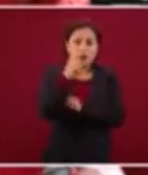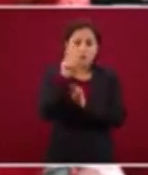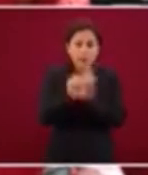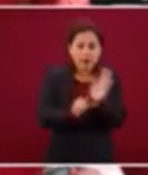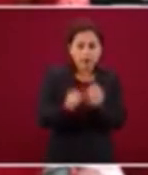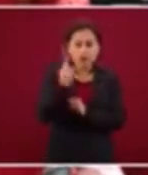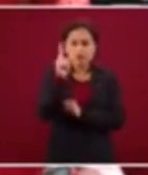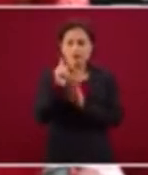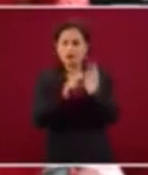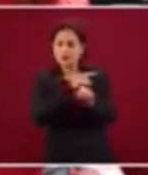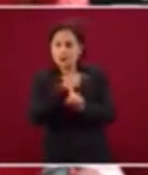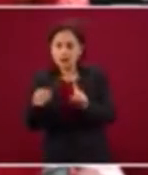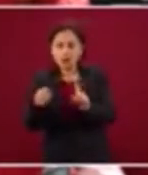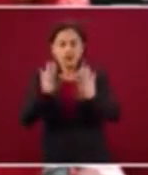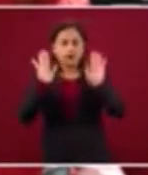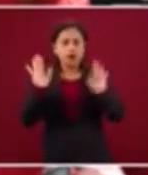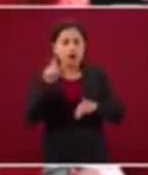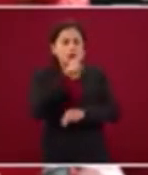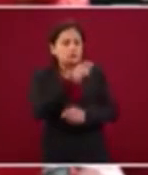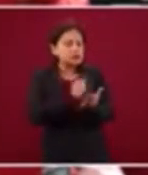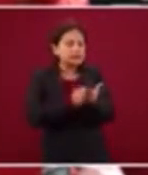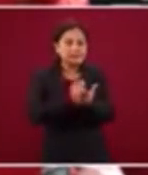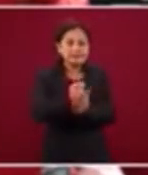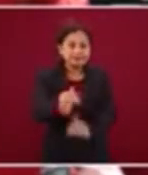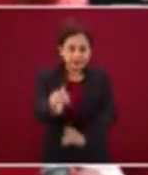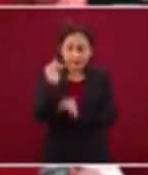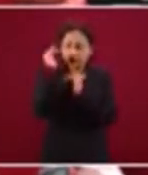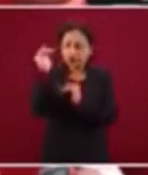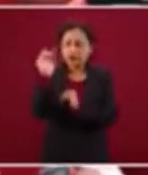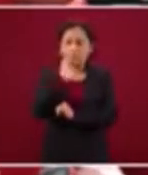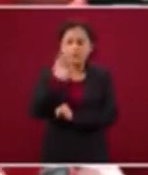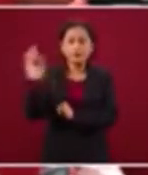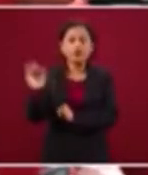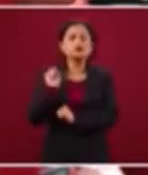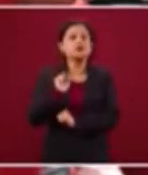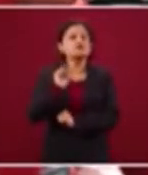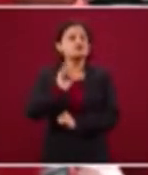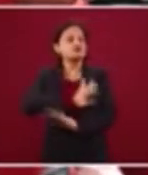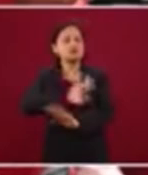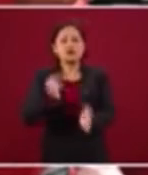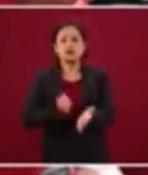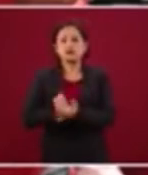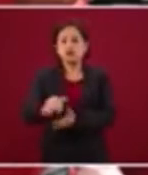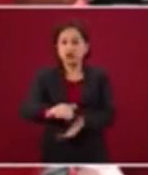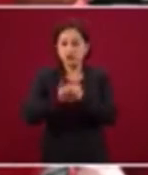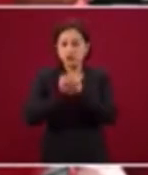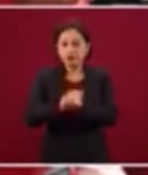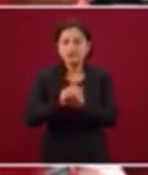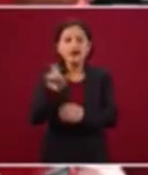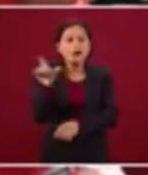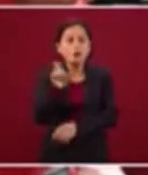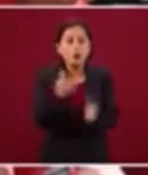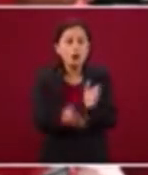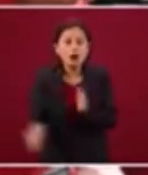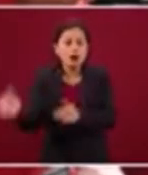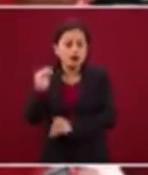el límite para decir si se va a hacer la rifa, van a hacer estos mecanismos? ¿Cuándo llega el avión, presidente,